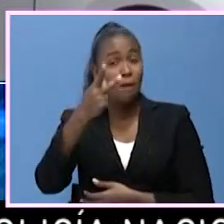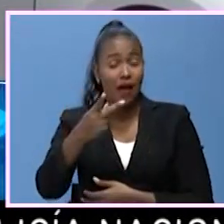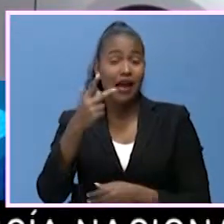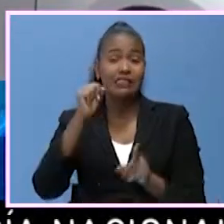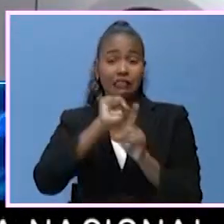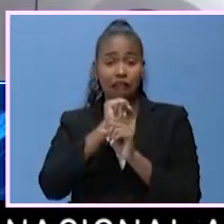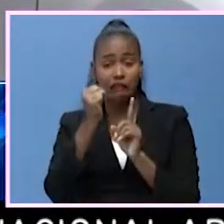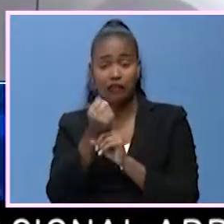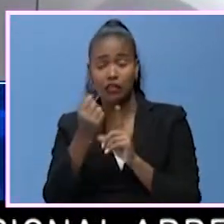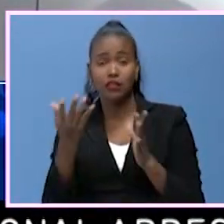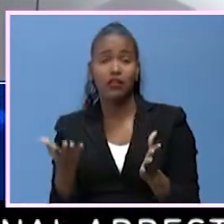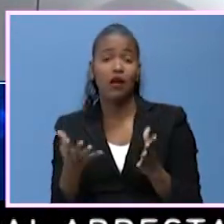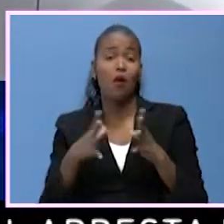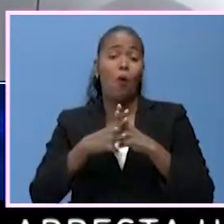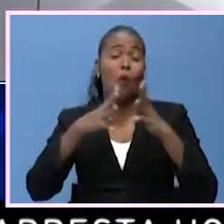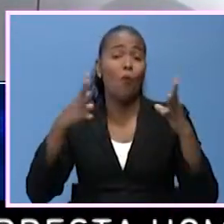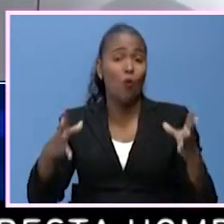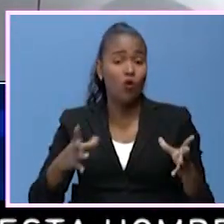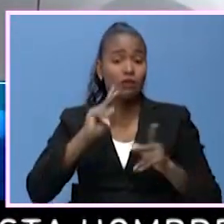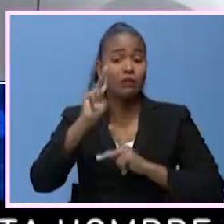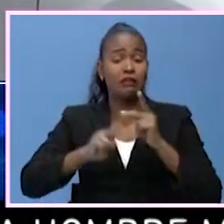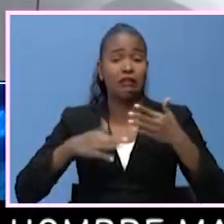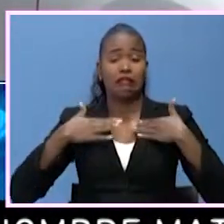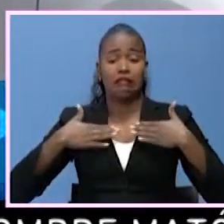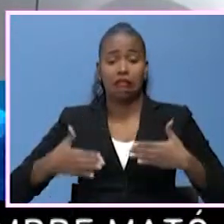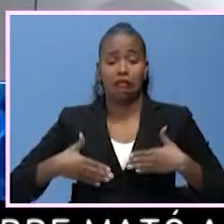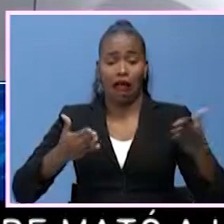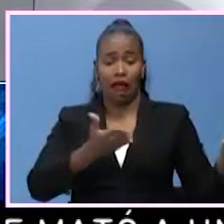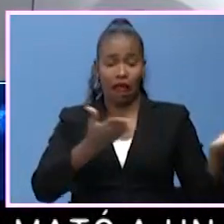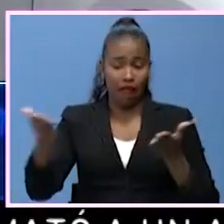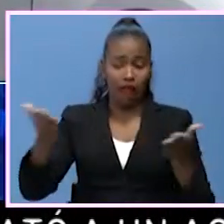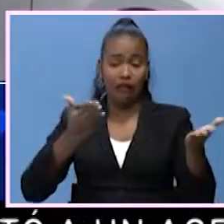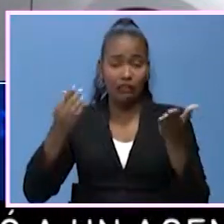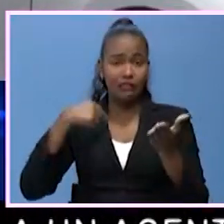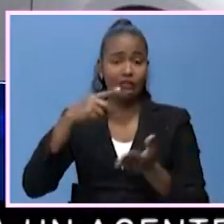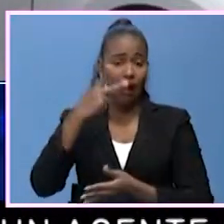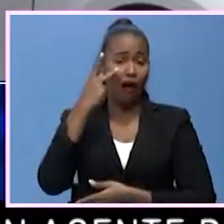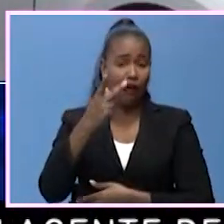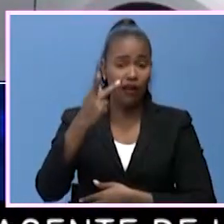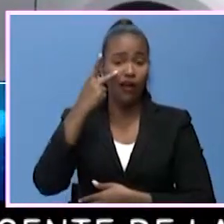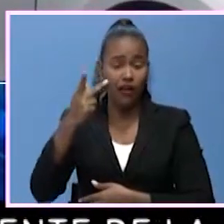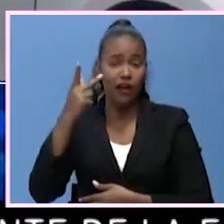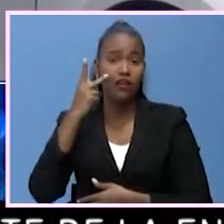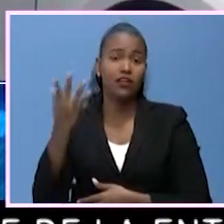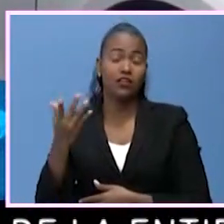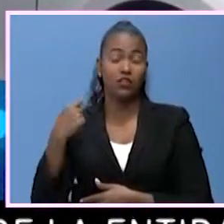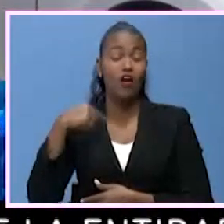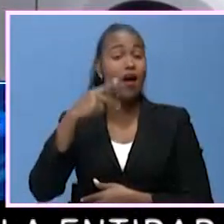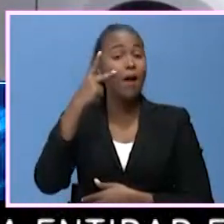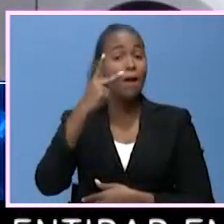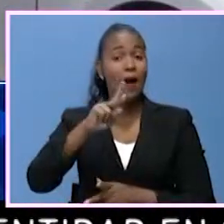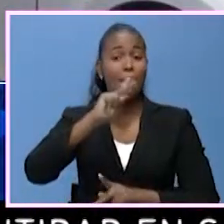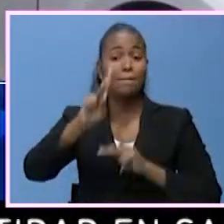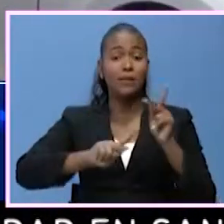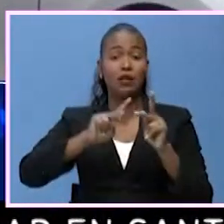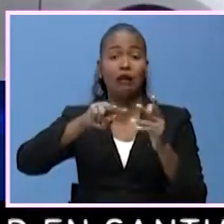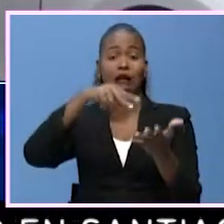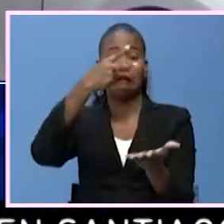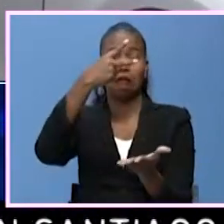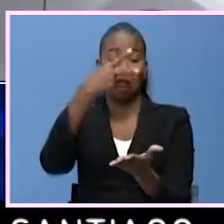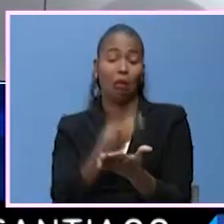pasar con muchos cadáveres por delante de nosotros, hemos visto gente caer como